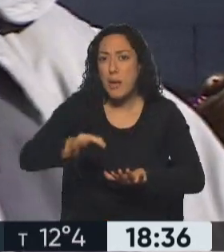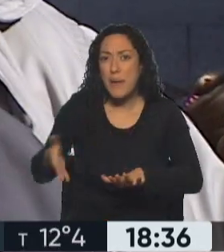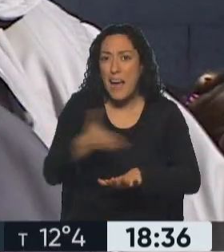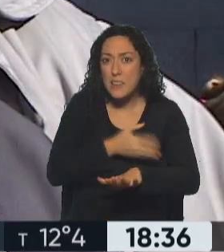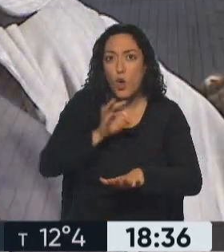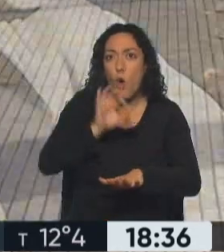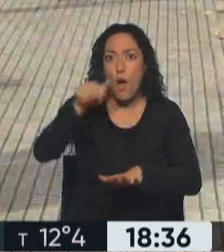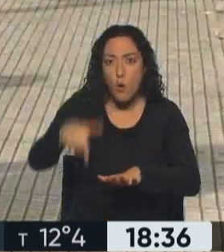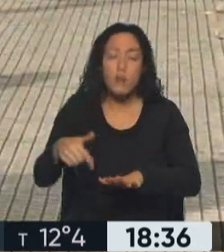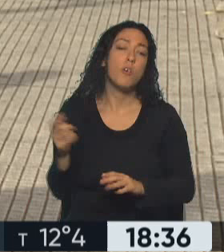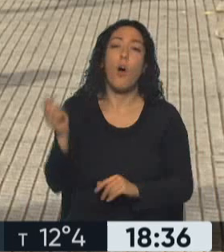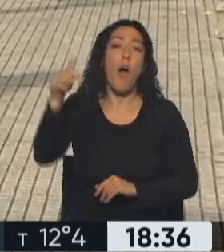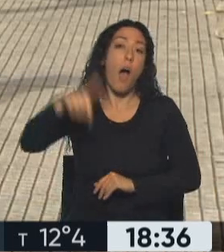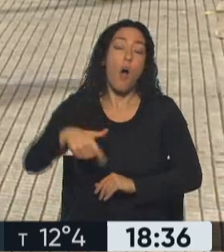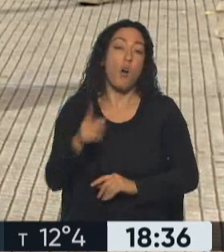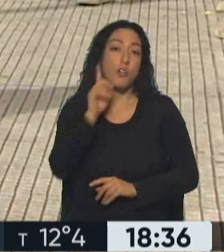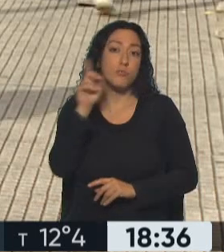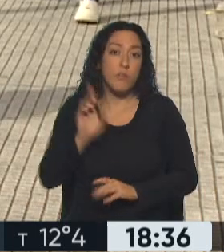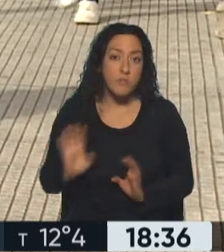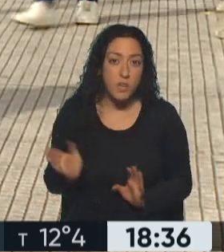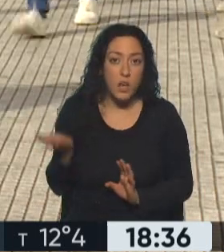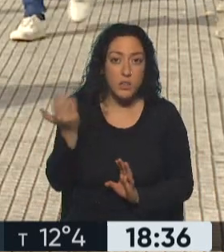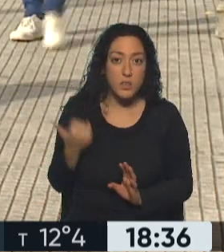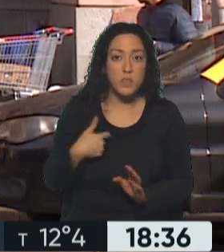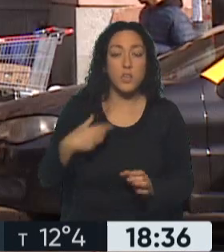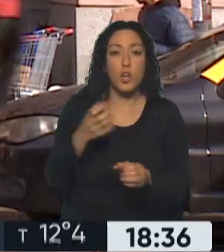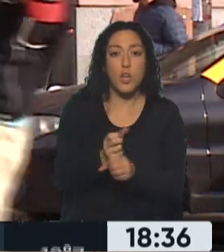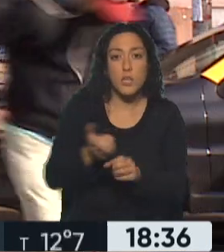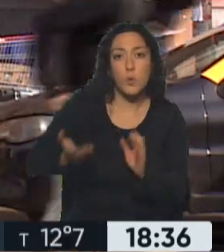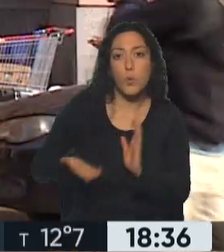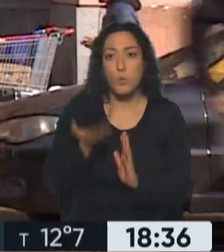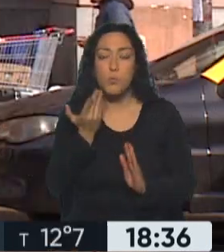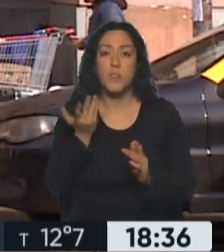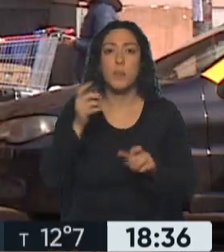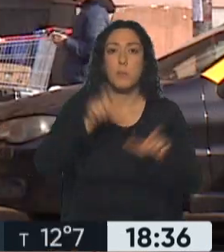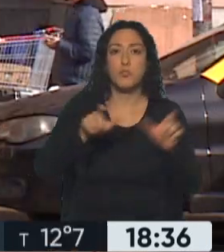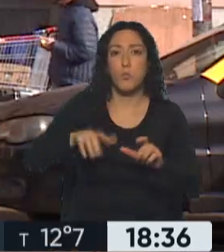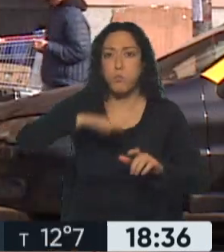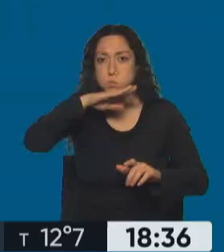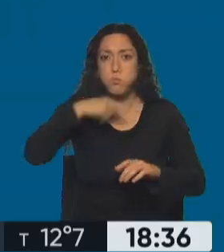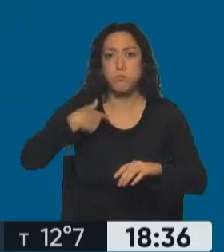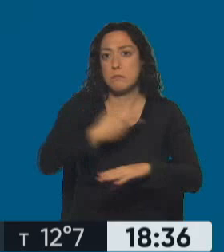No, recién me enteré, ahora. Y ahora están montando los colectivos, vienen llenos y llego tarde.